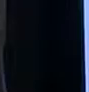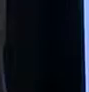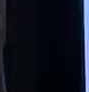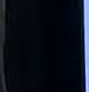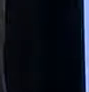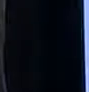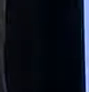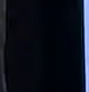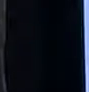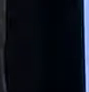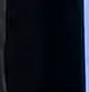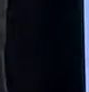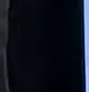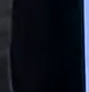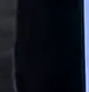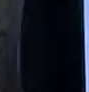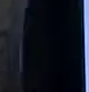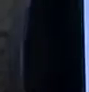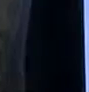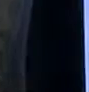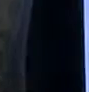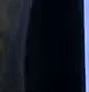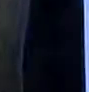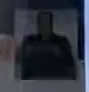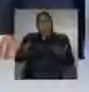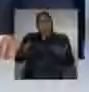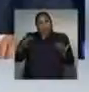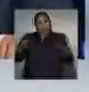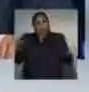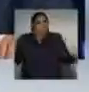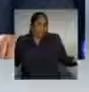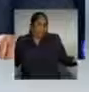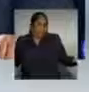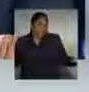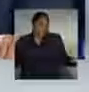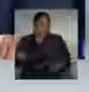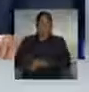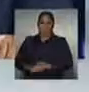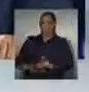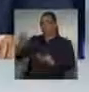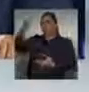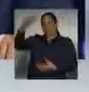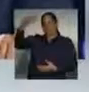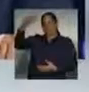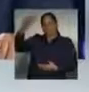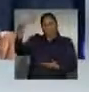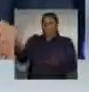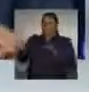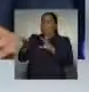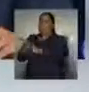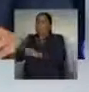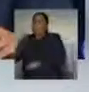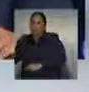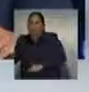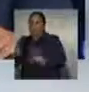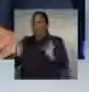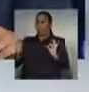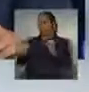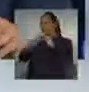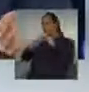organizó esta noche sin respuesta no adelante por favor el doctor garcía y la corrupción se niega a